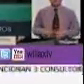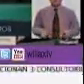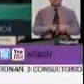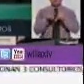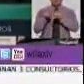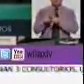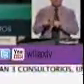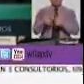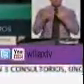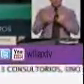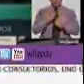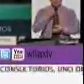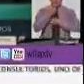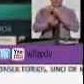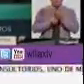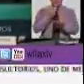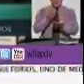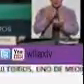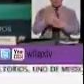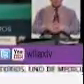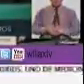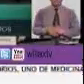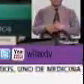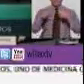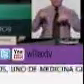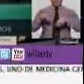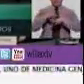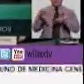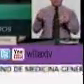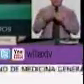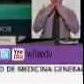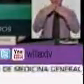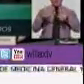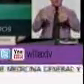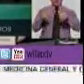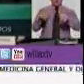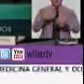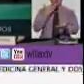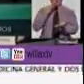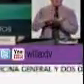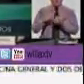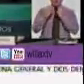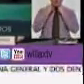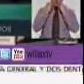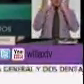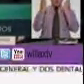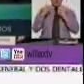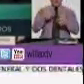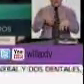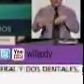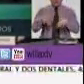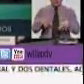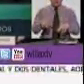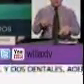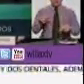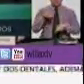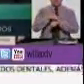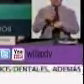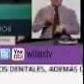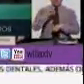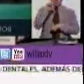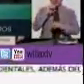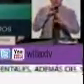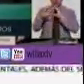Además, queremos decir que esta manipulación grosera que se ha hecho sobre esta